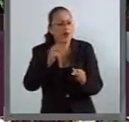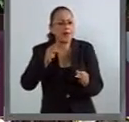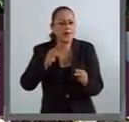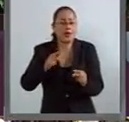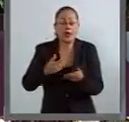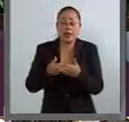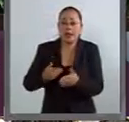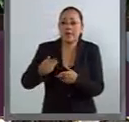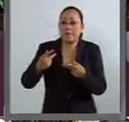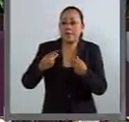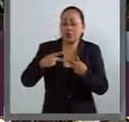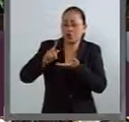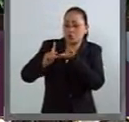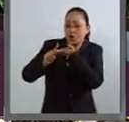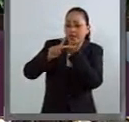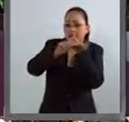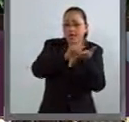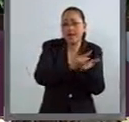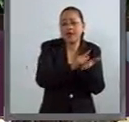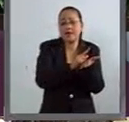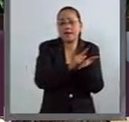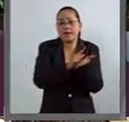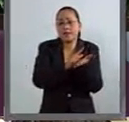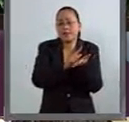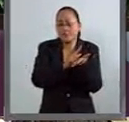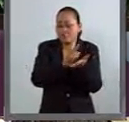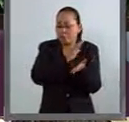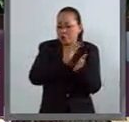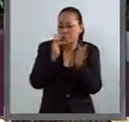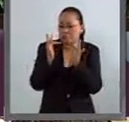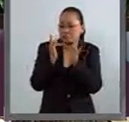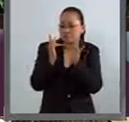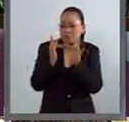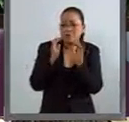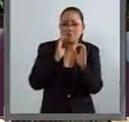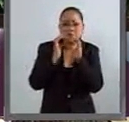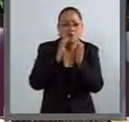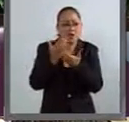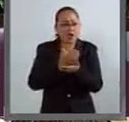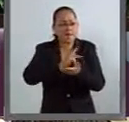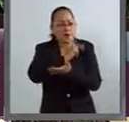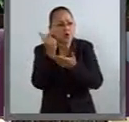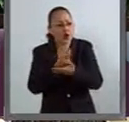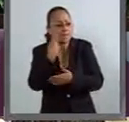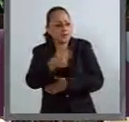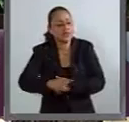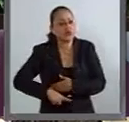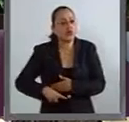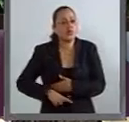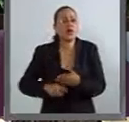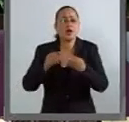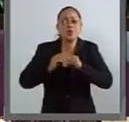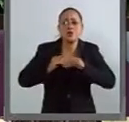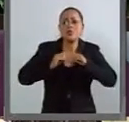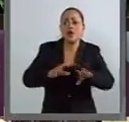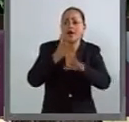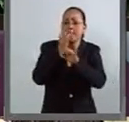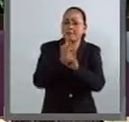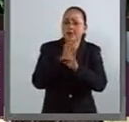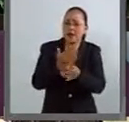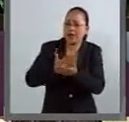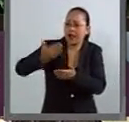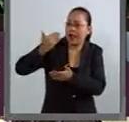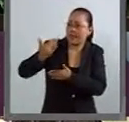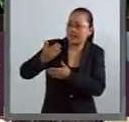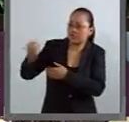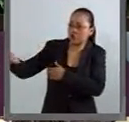que utilizan el Twitter incluso para comunicar políticas de Estado, para dar información que debieron haber